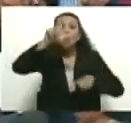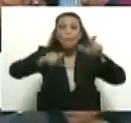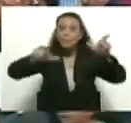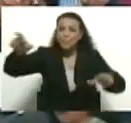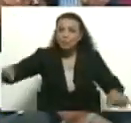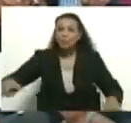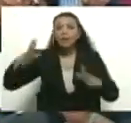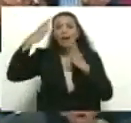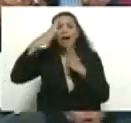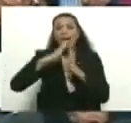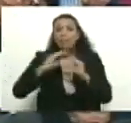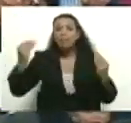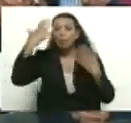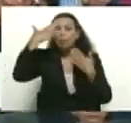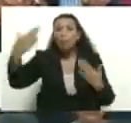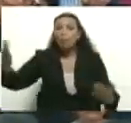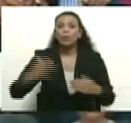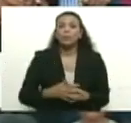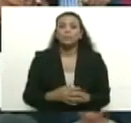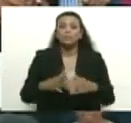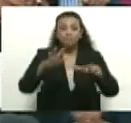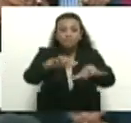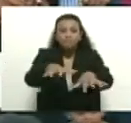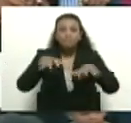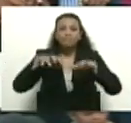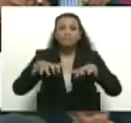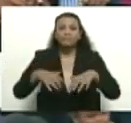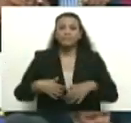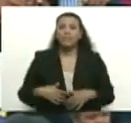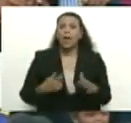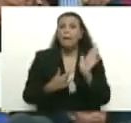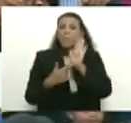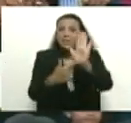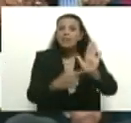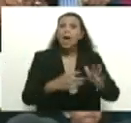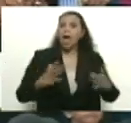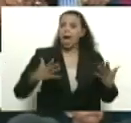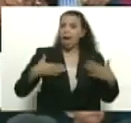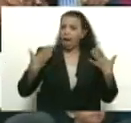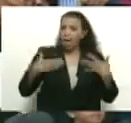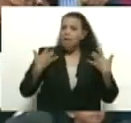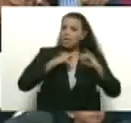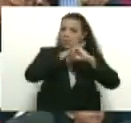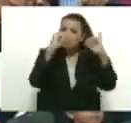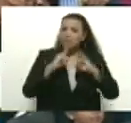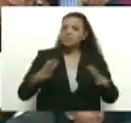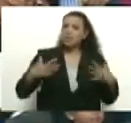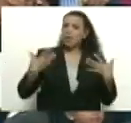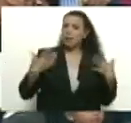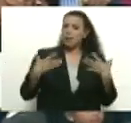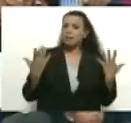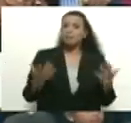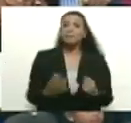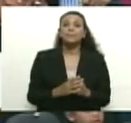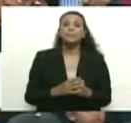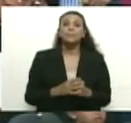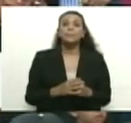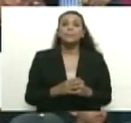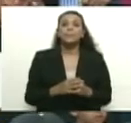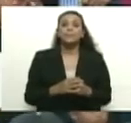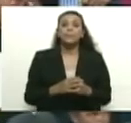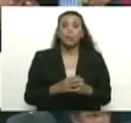a todos. Manifestar mi alegría, además